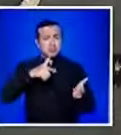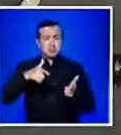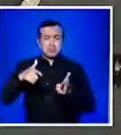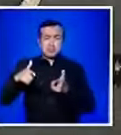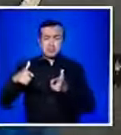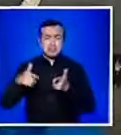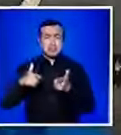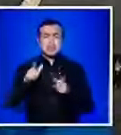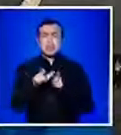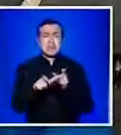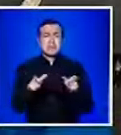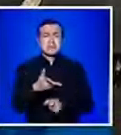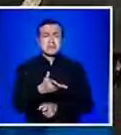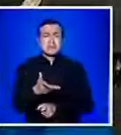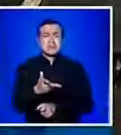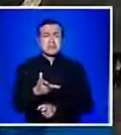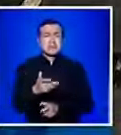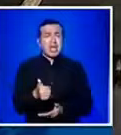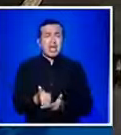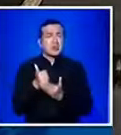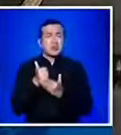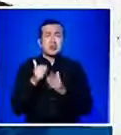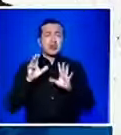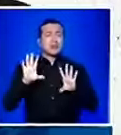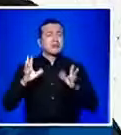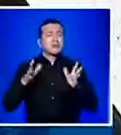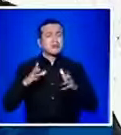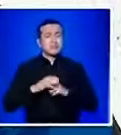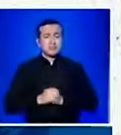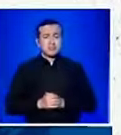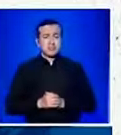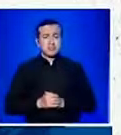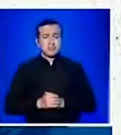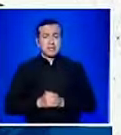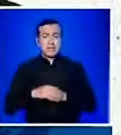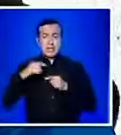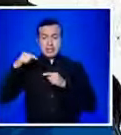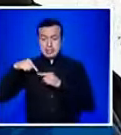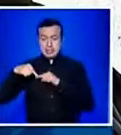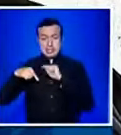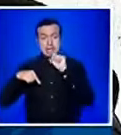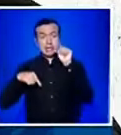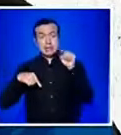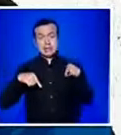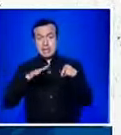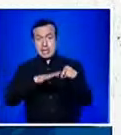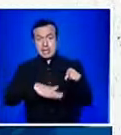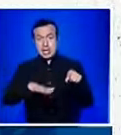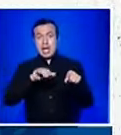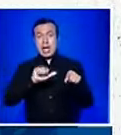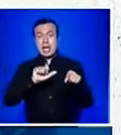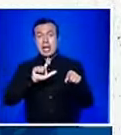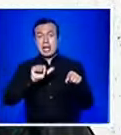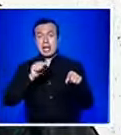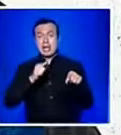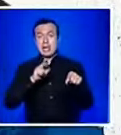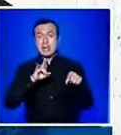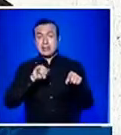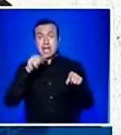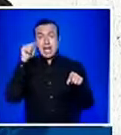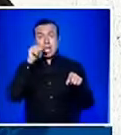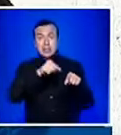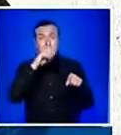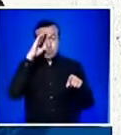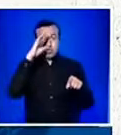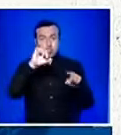los residentes esto no resulta suficiente. Imagínense, de aquí hasta Langasí, donde es el cuartel de policía de